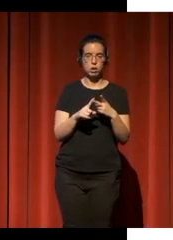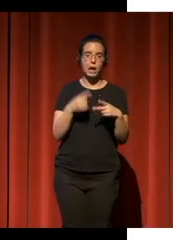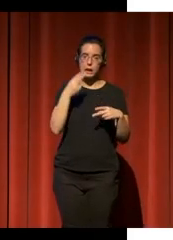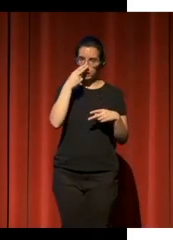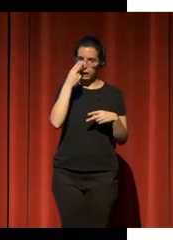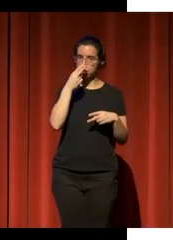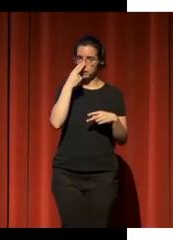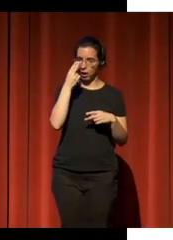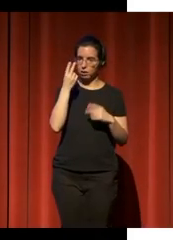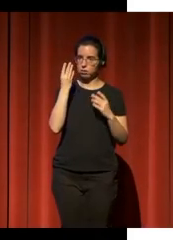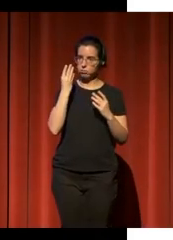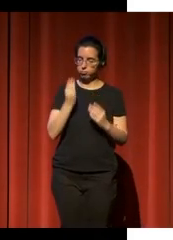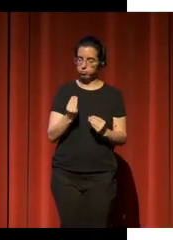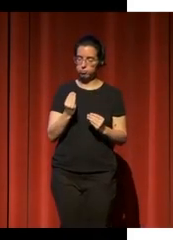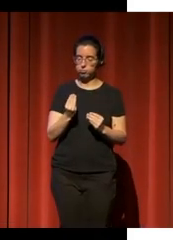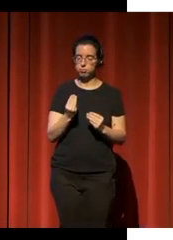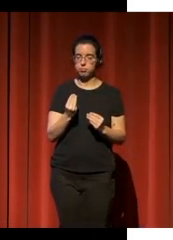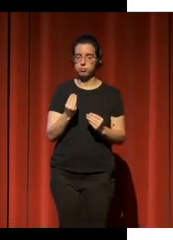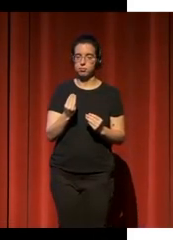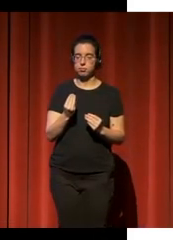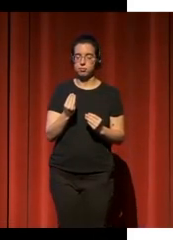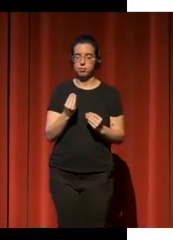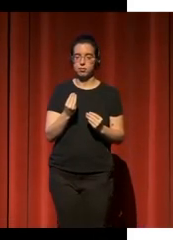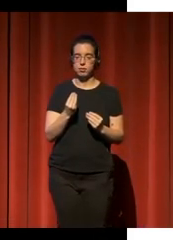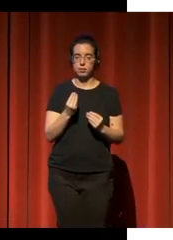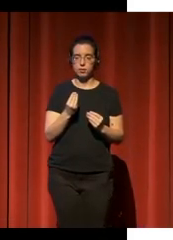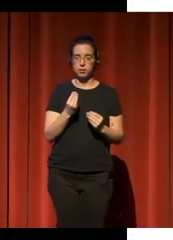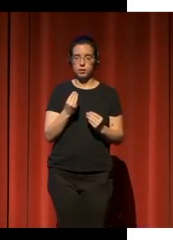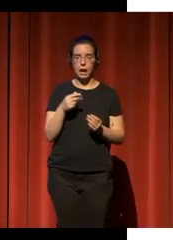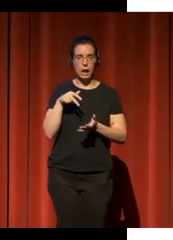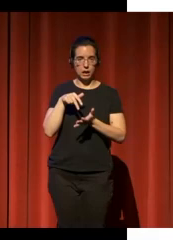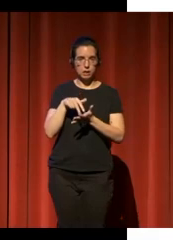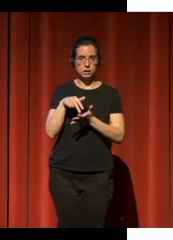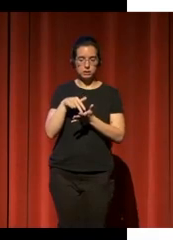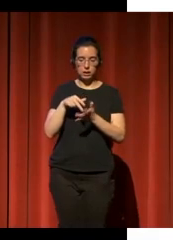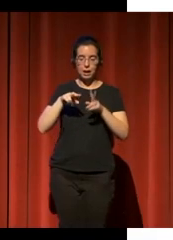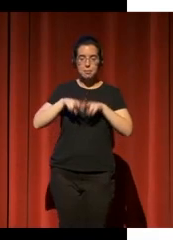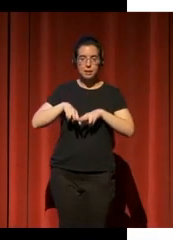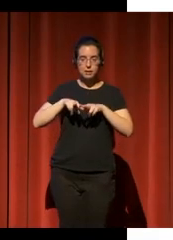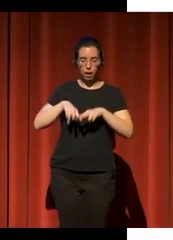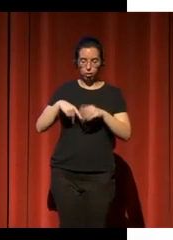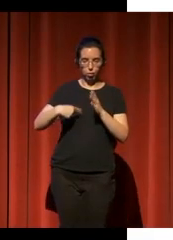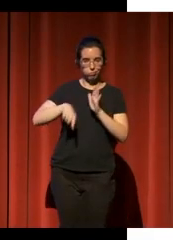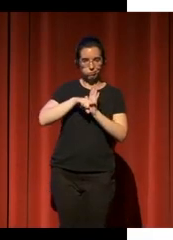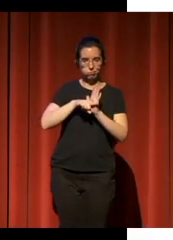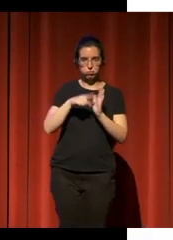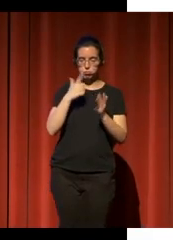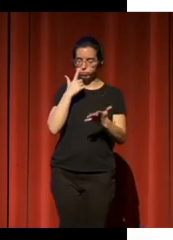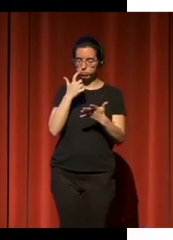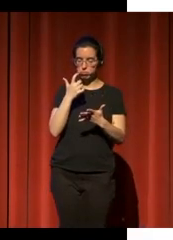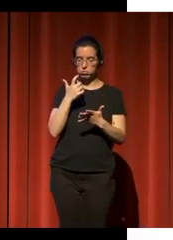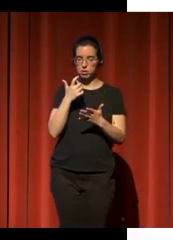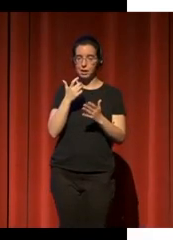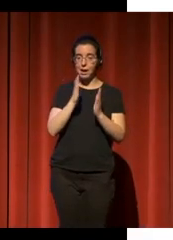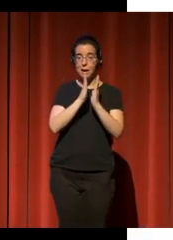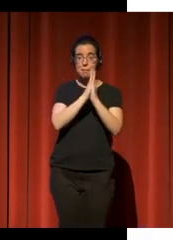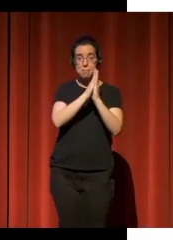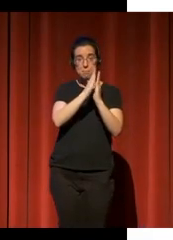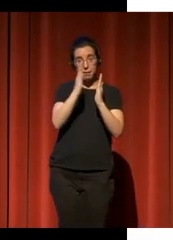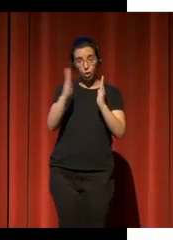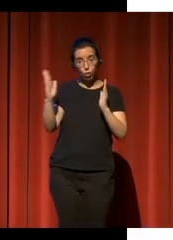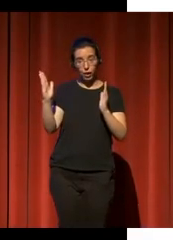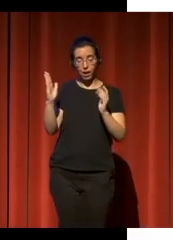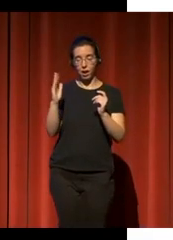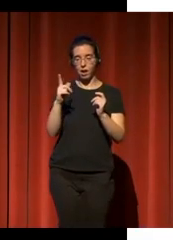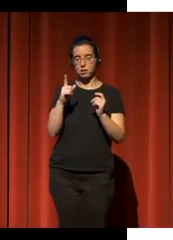interesante que está que está presente a lo largo de toda la investigación que es como aquellas bibliotecas